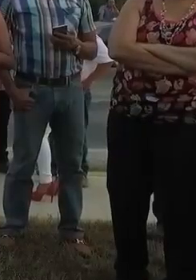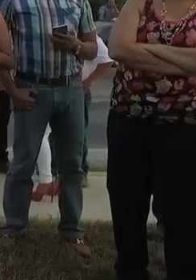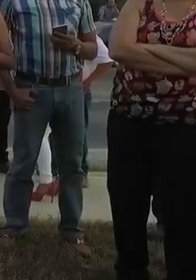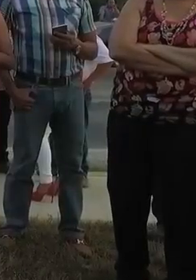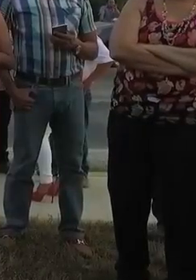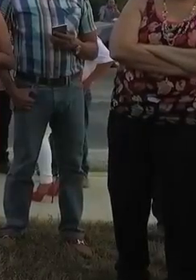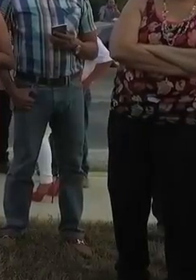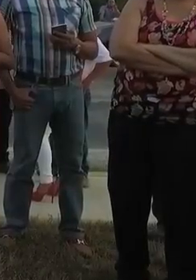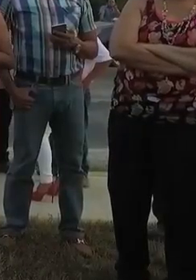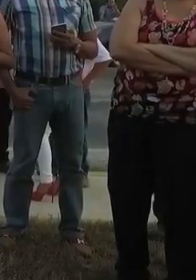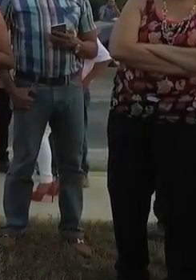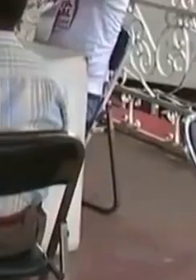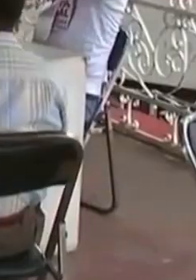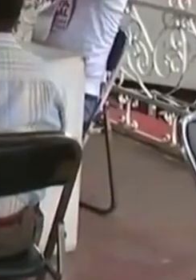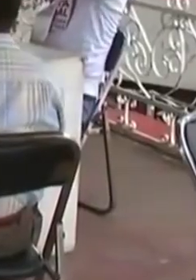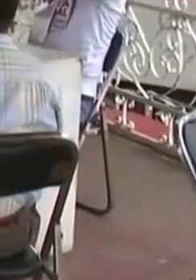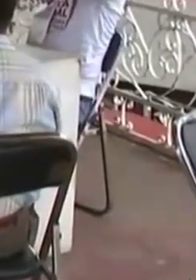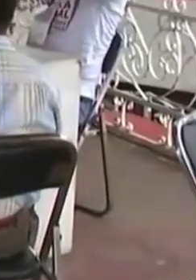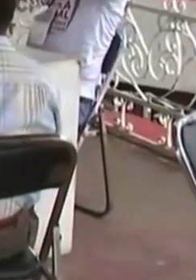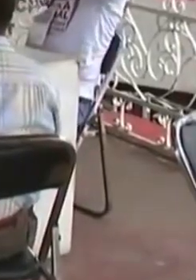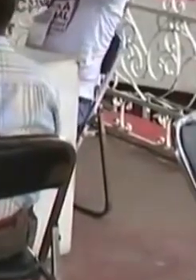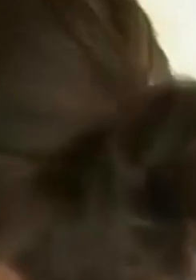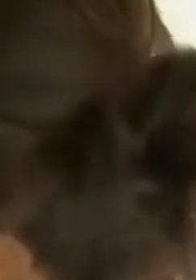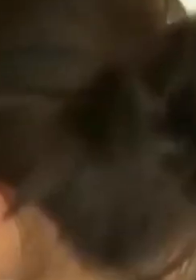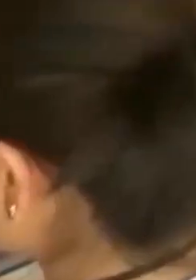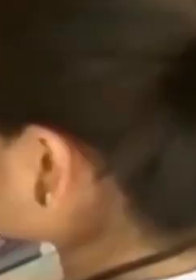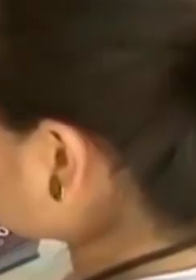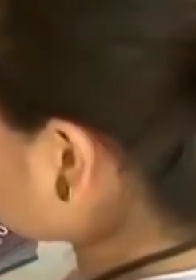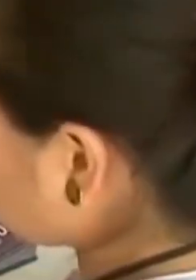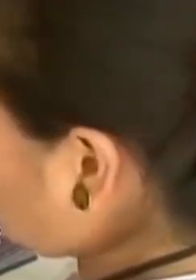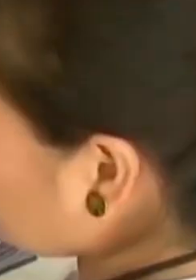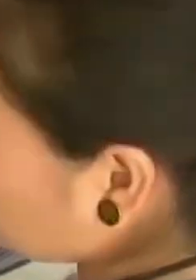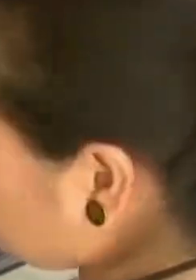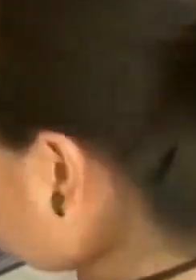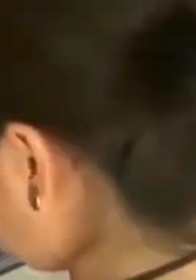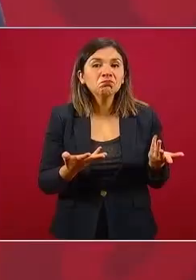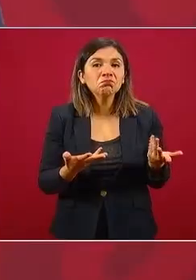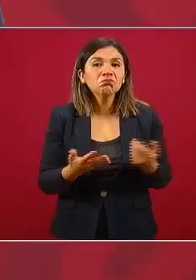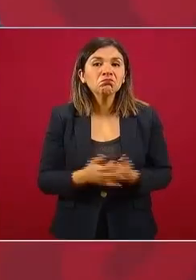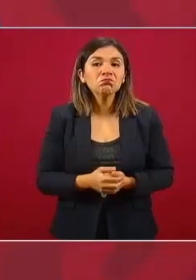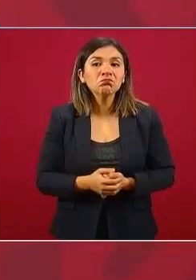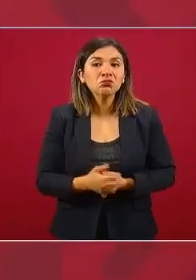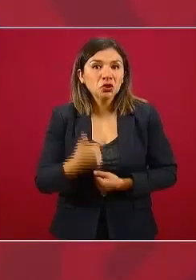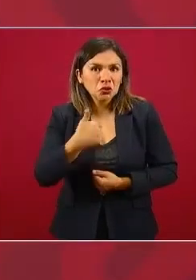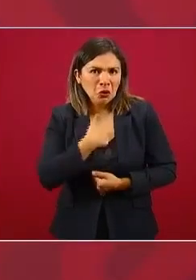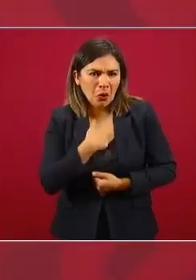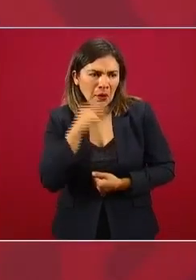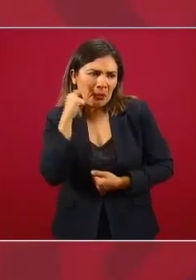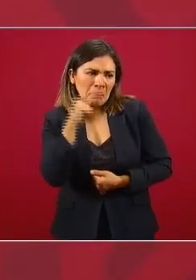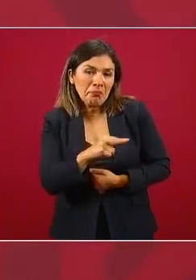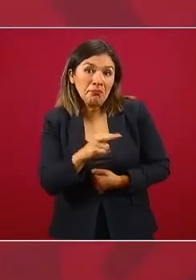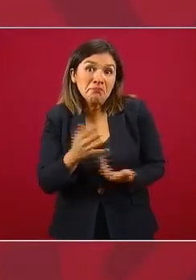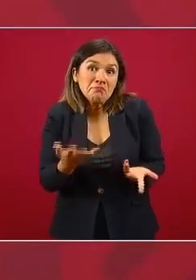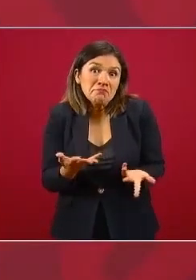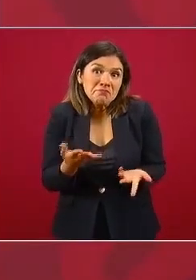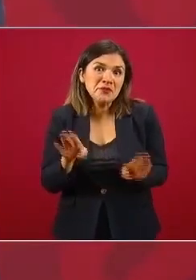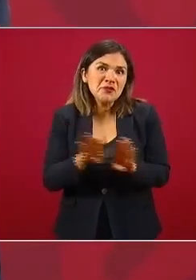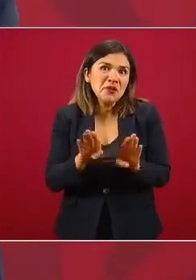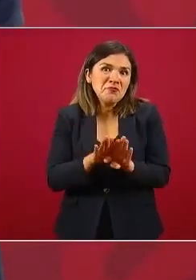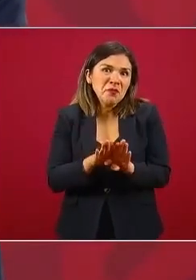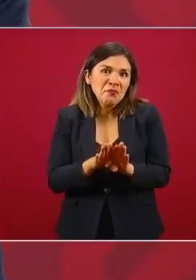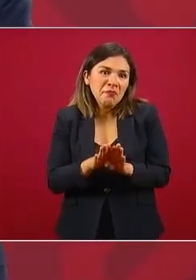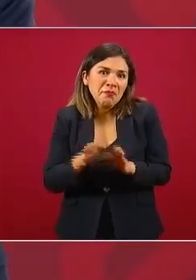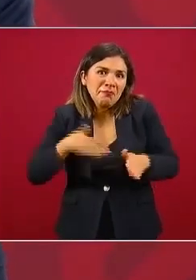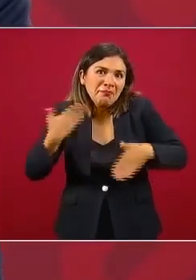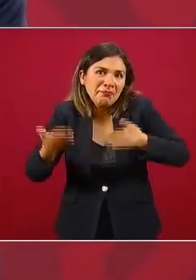Manuel López Obrador deje su cargo en 2022, cuando se considere su revocación de mandato. Hasta me divierto, pues, dando a conocer esto,